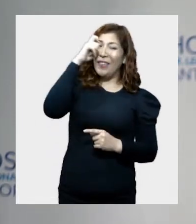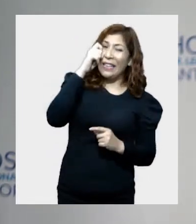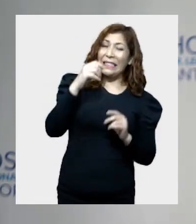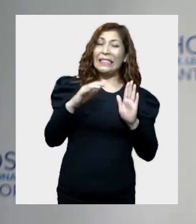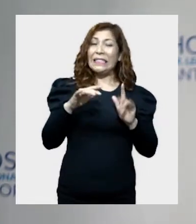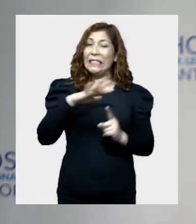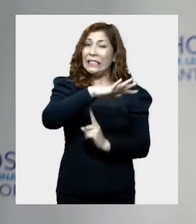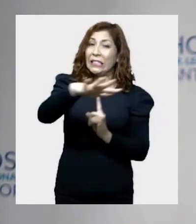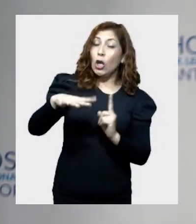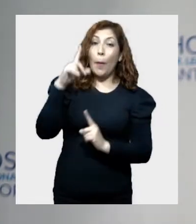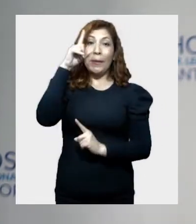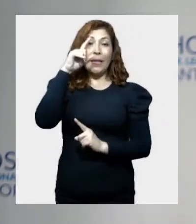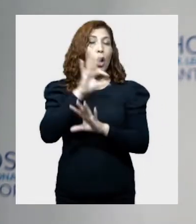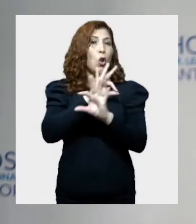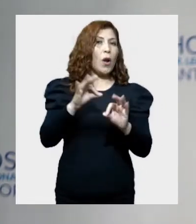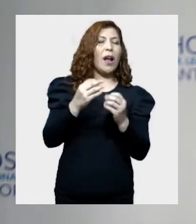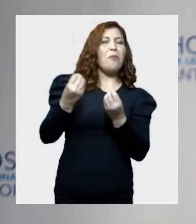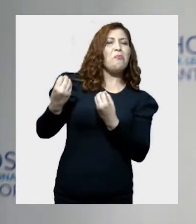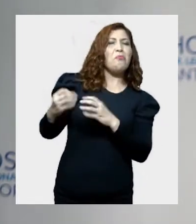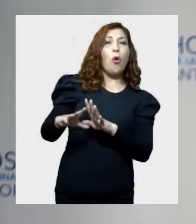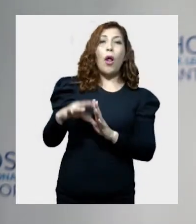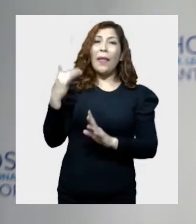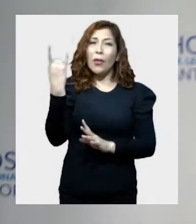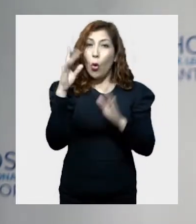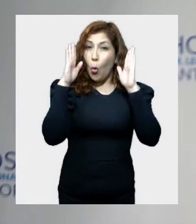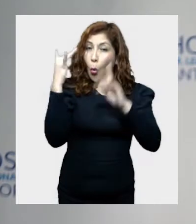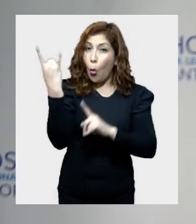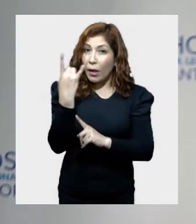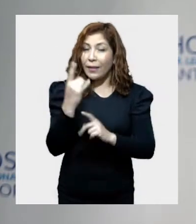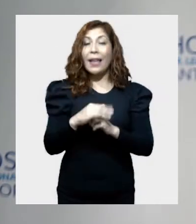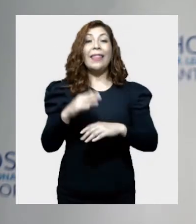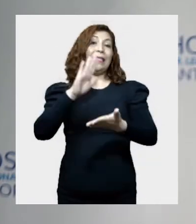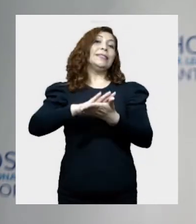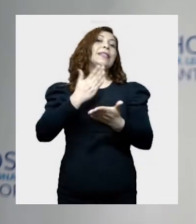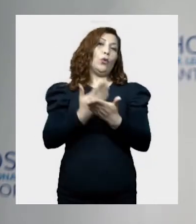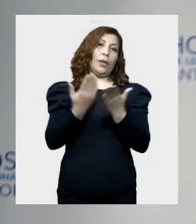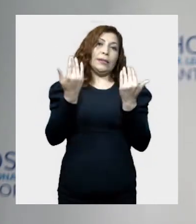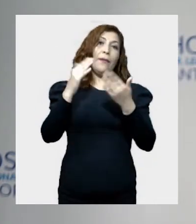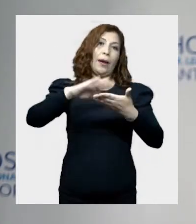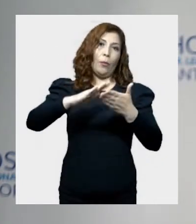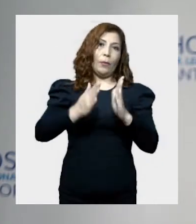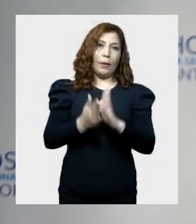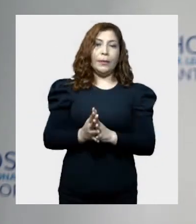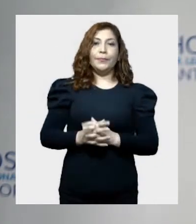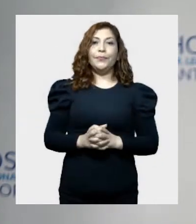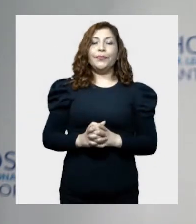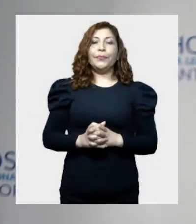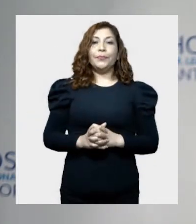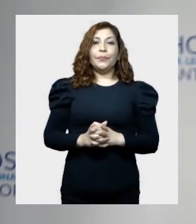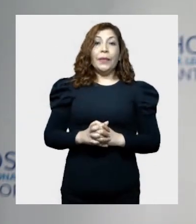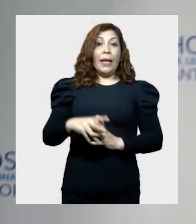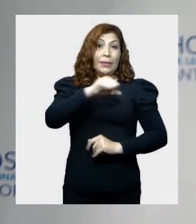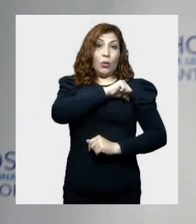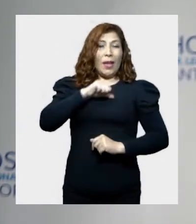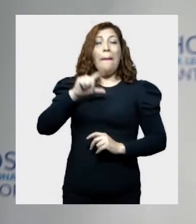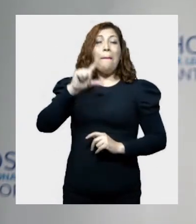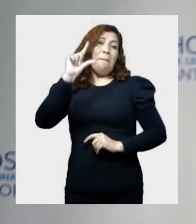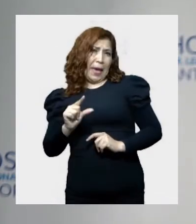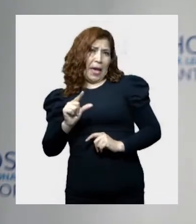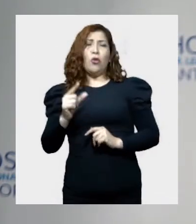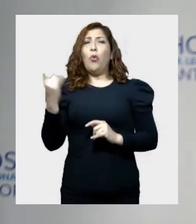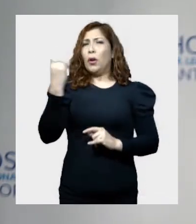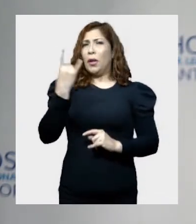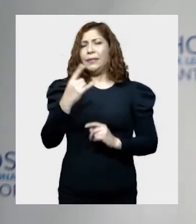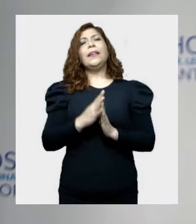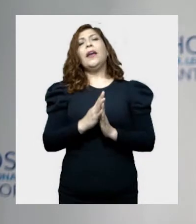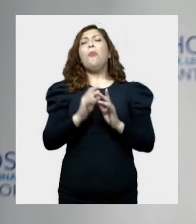el hospital nunca descuidó la atención urgente de salud demandada por nuestra comunidad. En cuanto a las cirugías menores, registramos